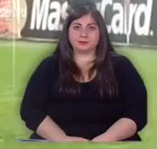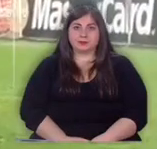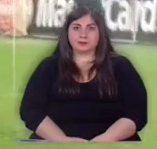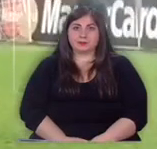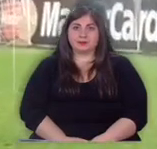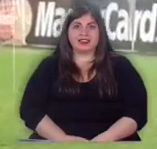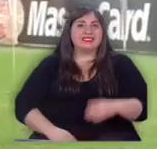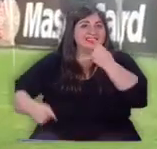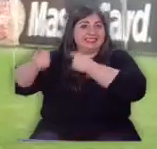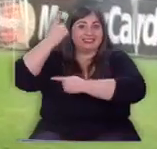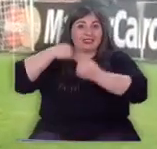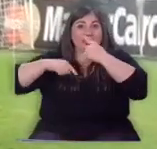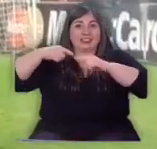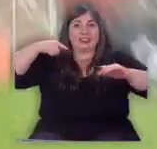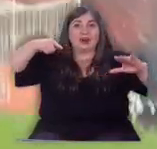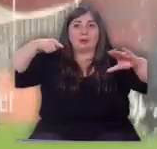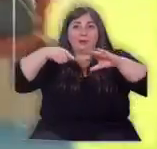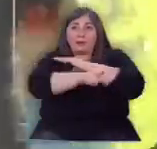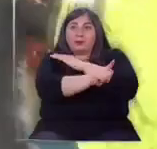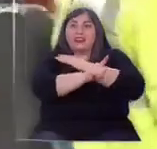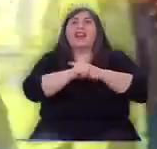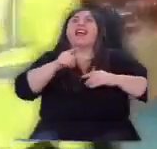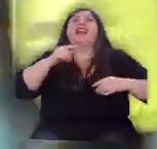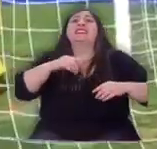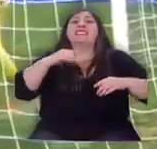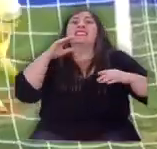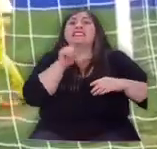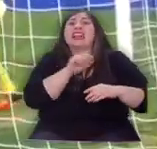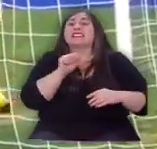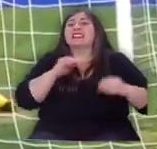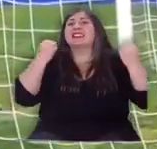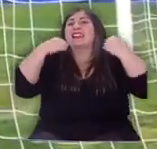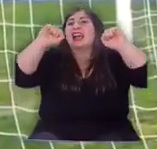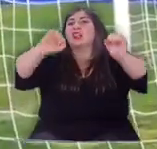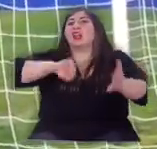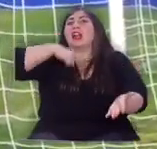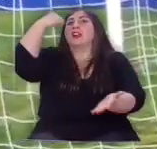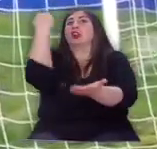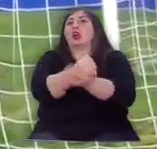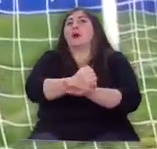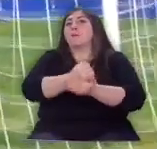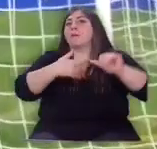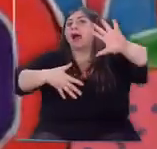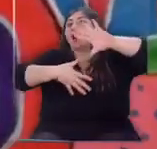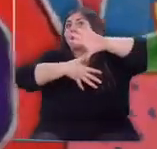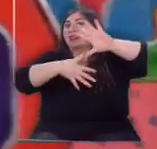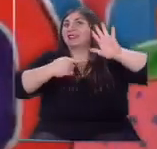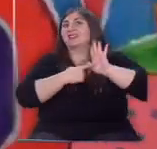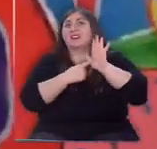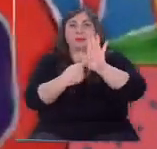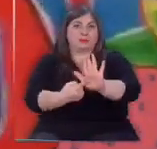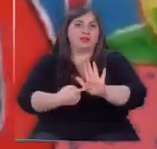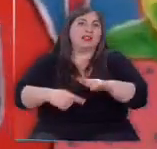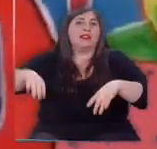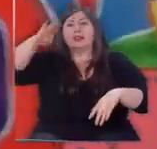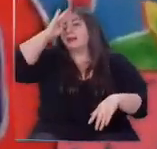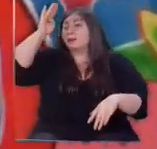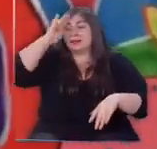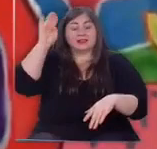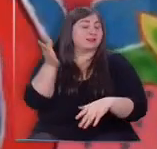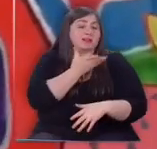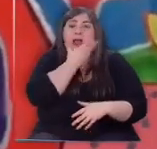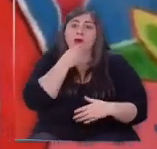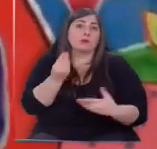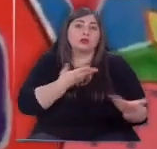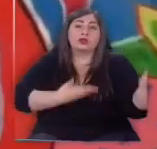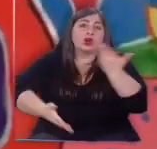El histórico penal de Sánchez, con el que Chile ganó la Copa América en 2015, es parte de lo que se mostrará. Fue una experiencia maravillosa